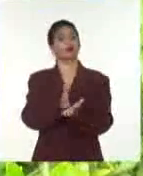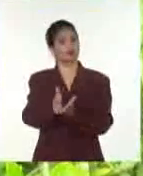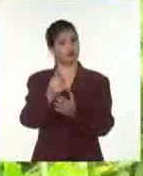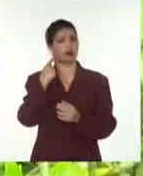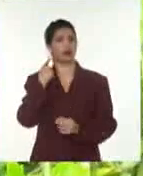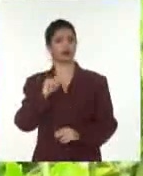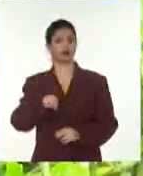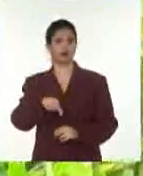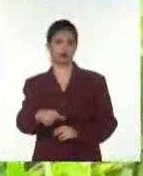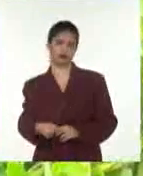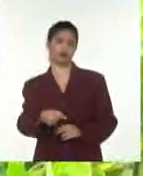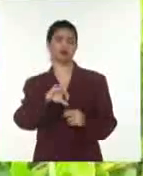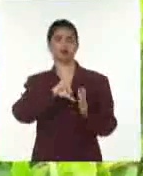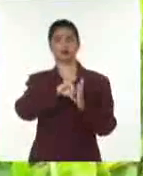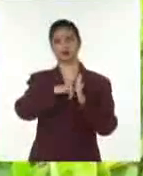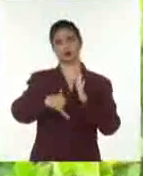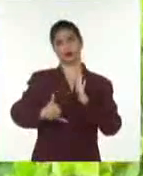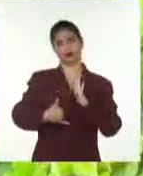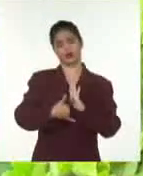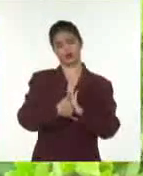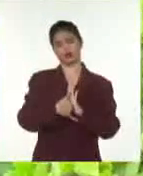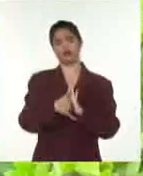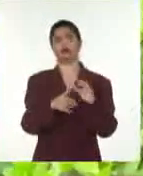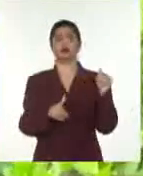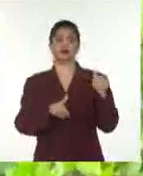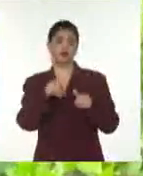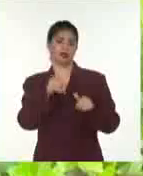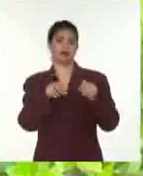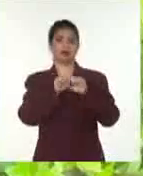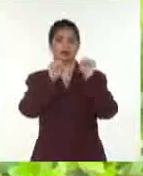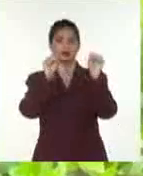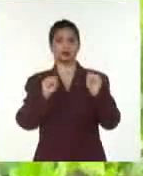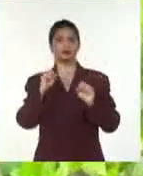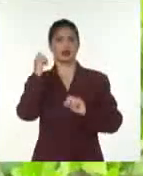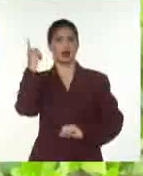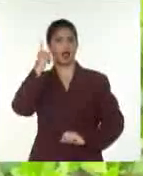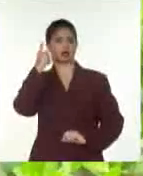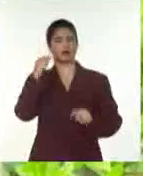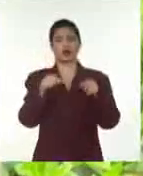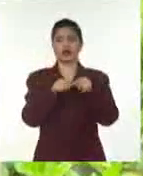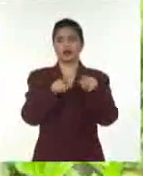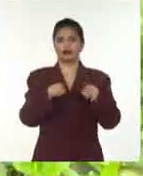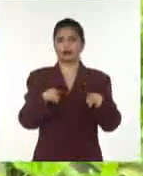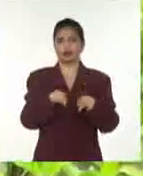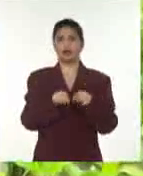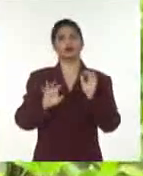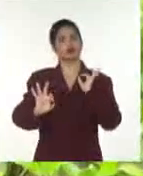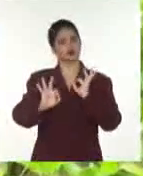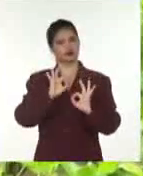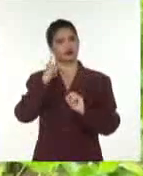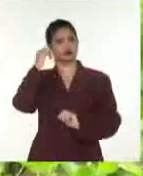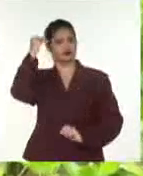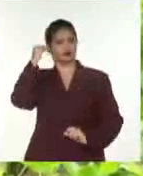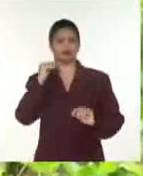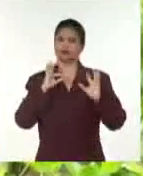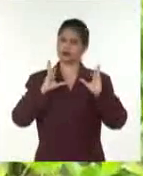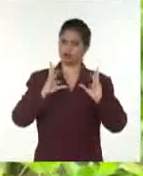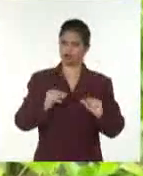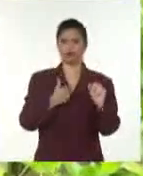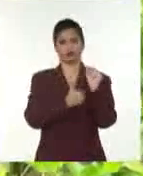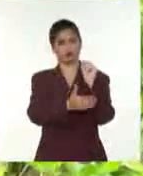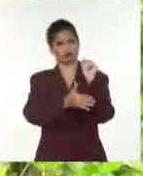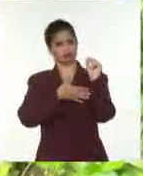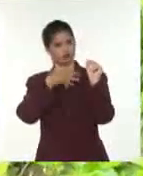proyecto ProCaribe Plus con el Sistema Nacional de Áreas Protegidas para calcular las existencias de carbono